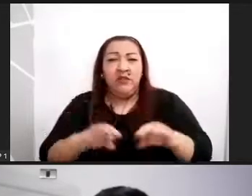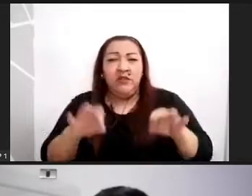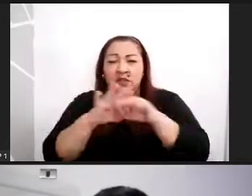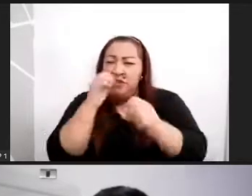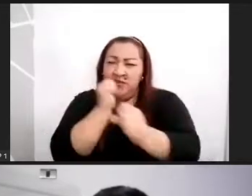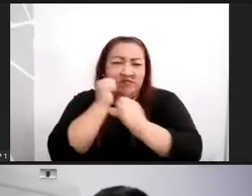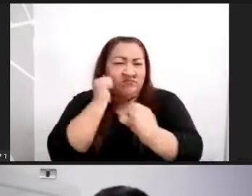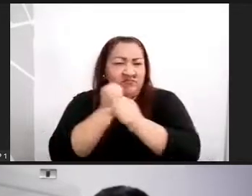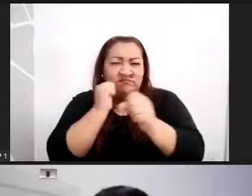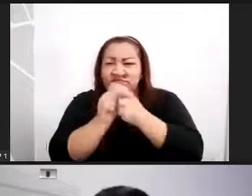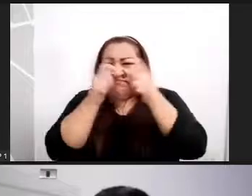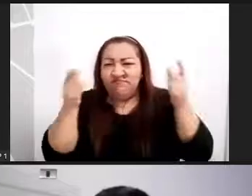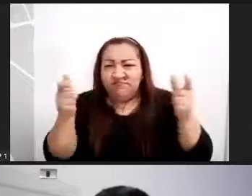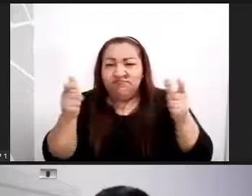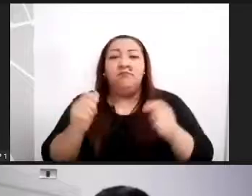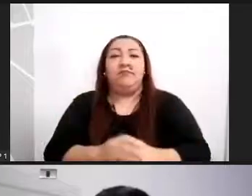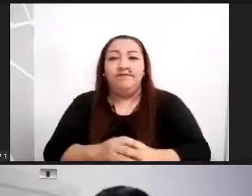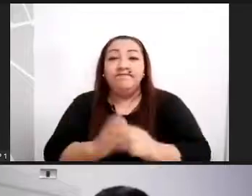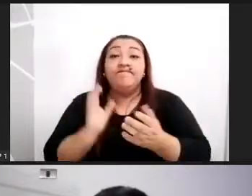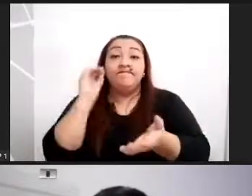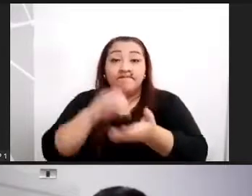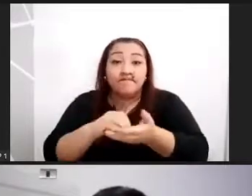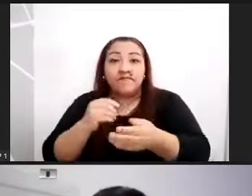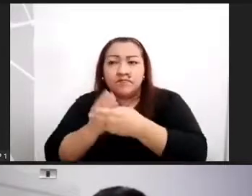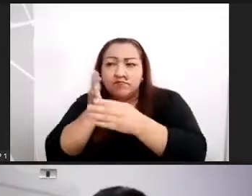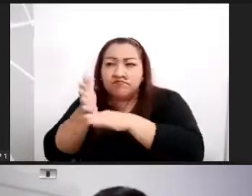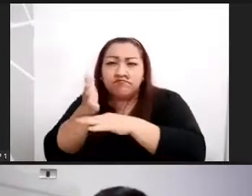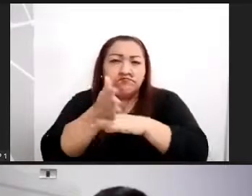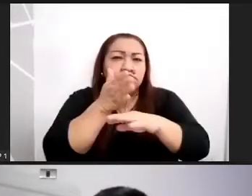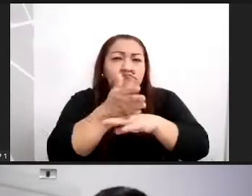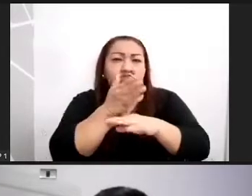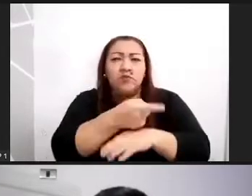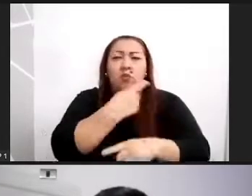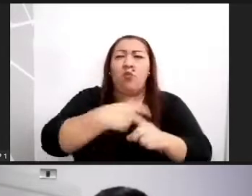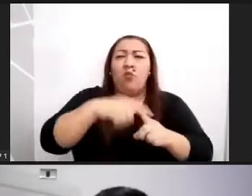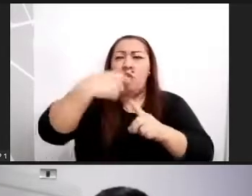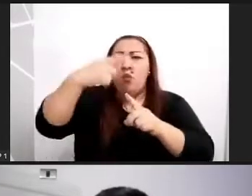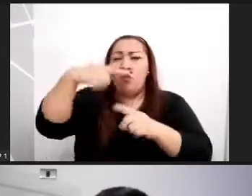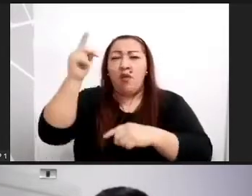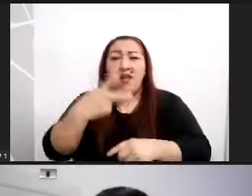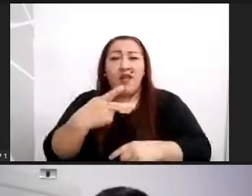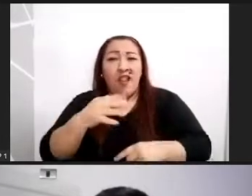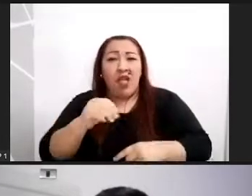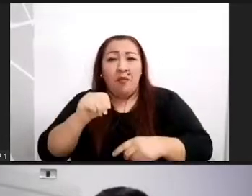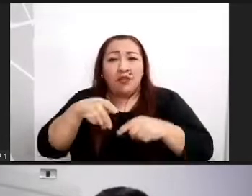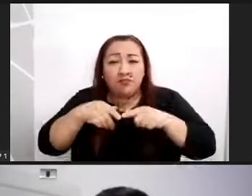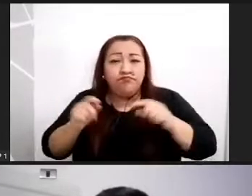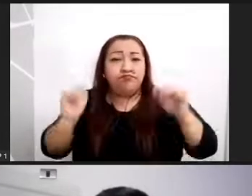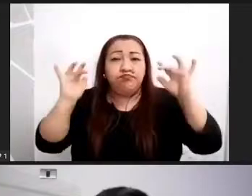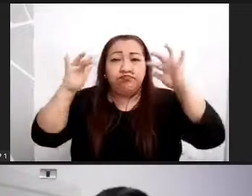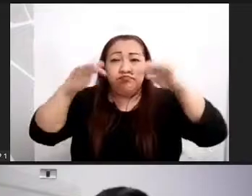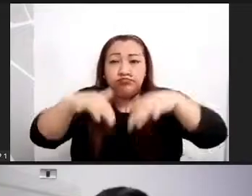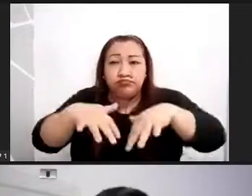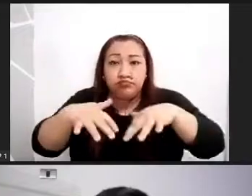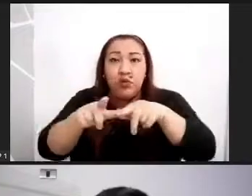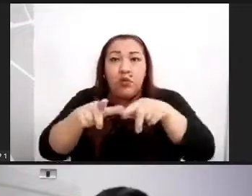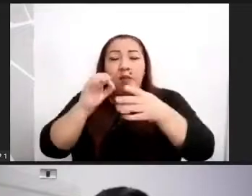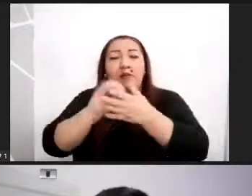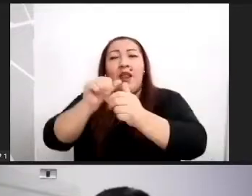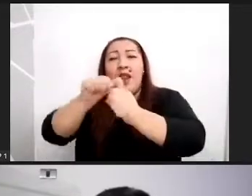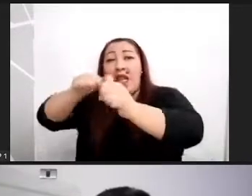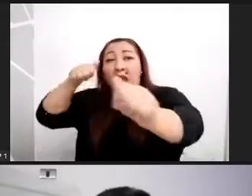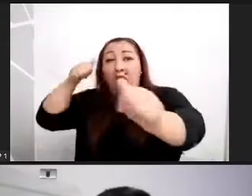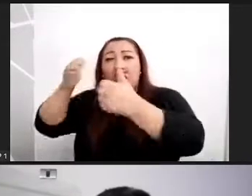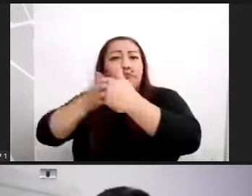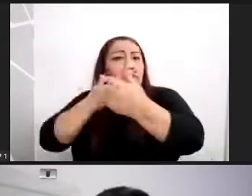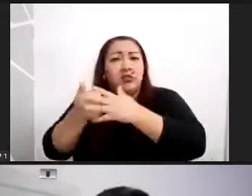desafiantes. Y hemos también recorrido cientos de miles de kilómetros para poder llegar hasta los lugares más alejados